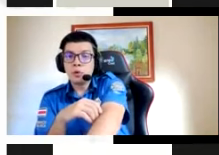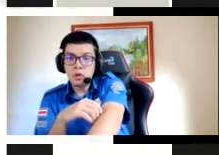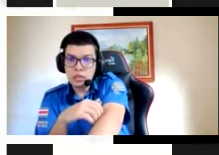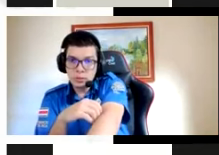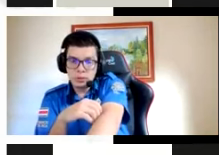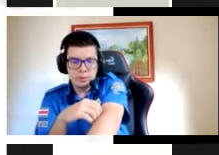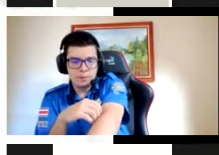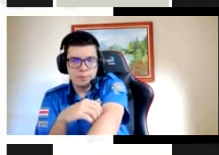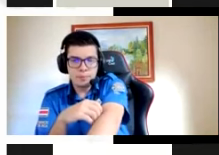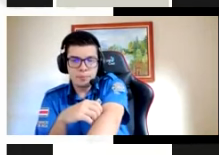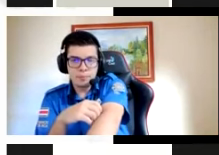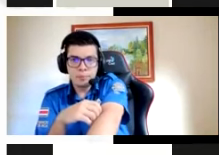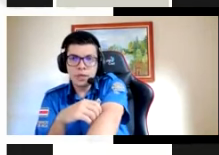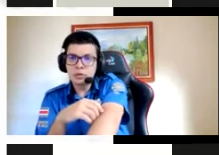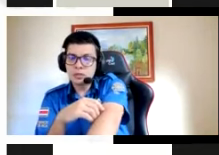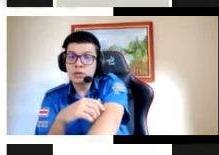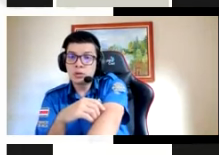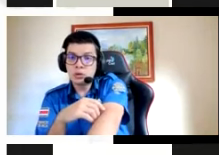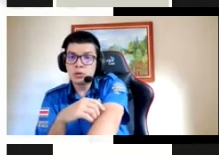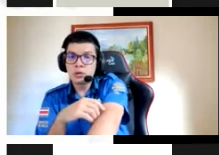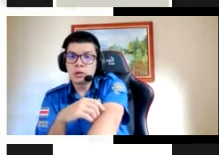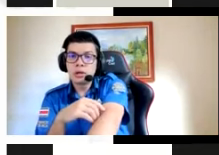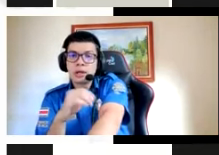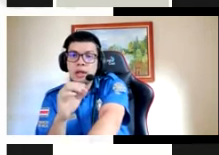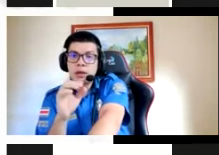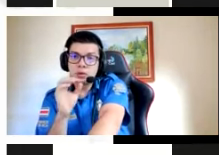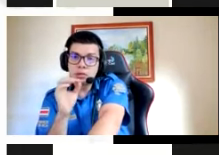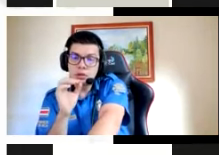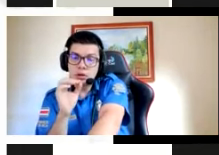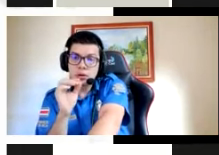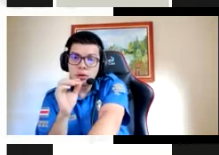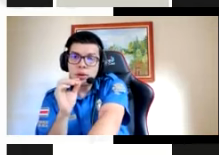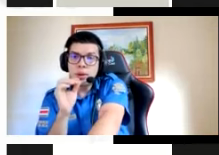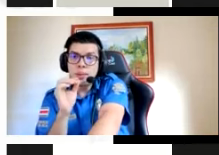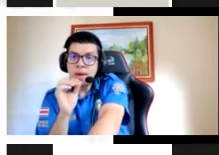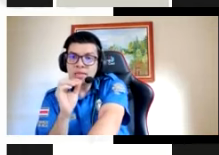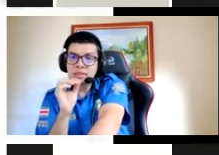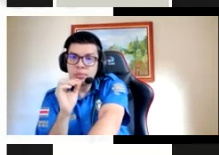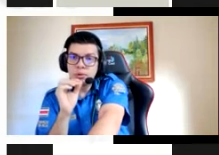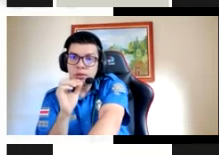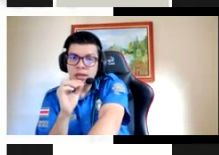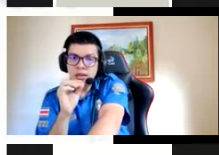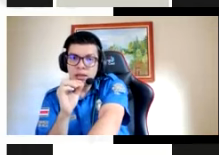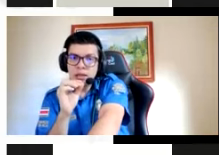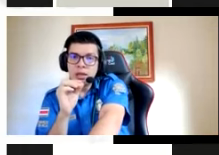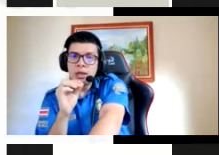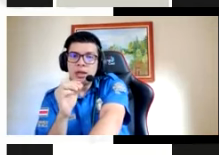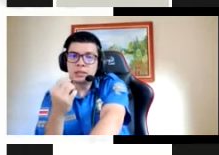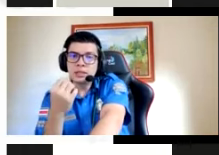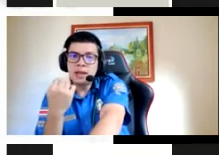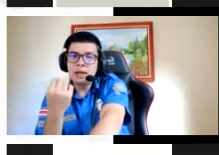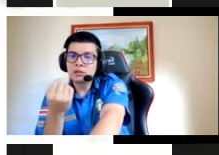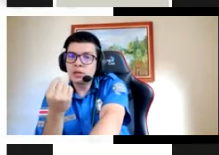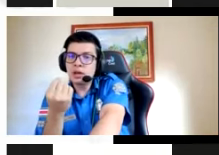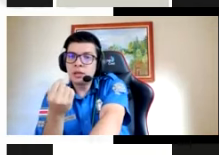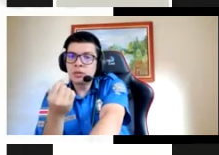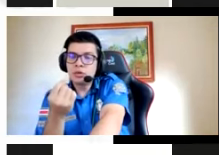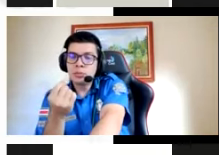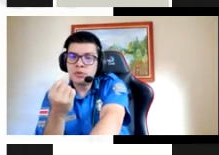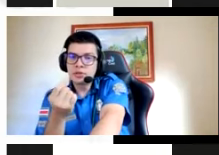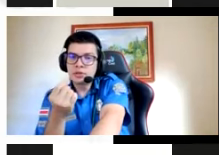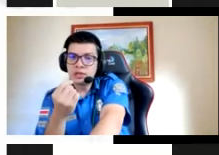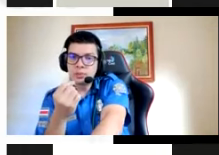Por último, pero siento yo que la condición más importante es tener el